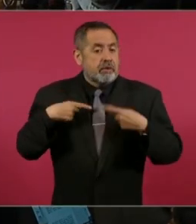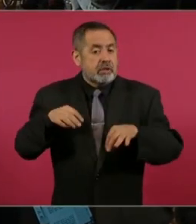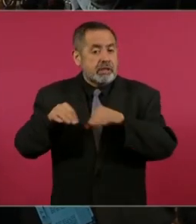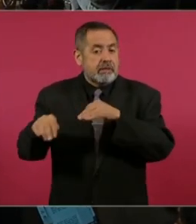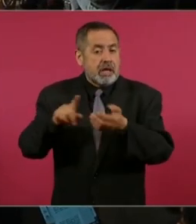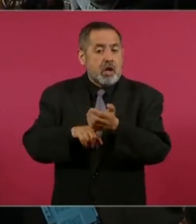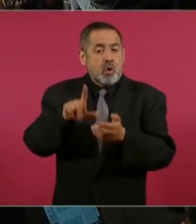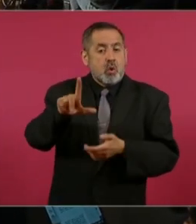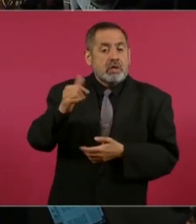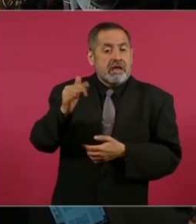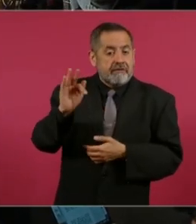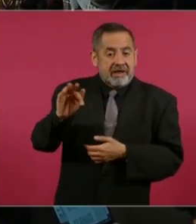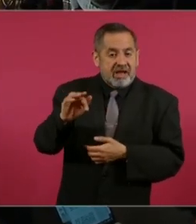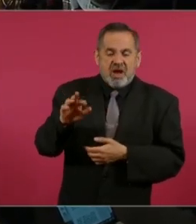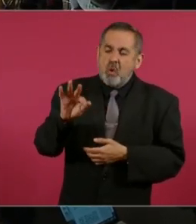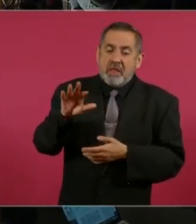electricistas